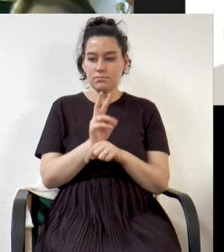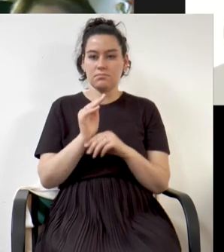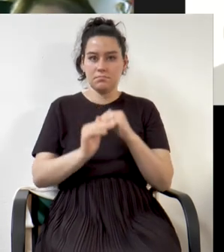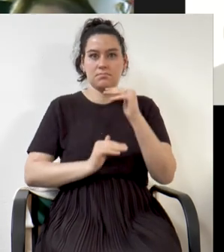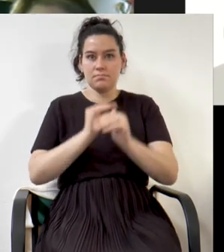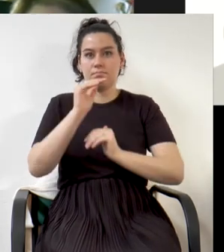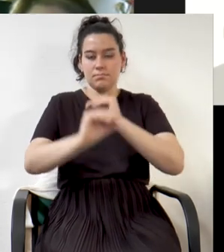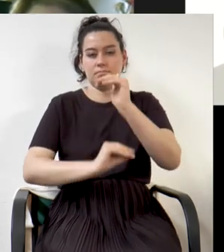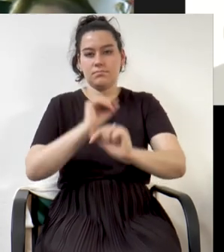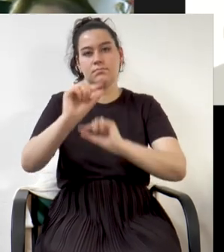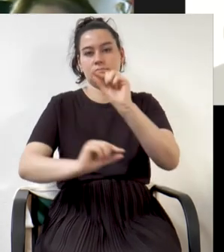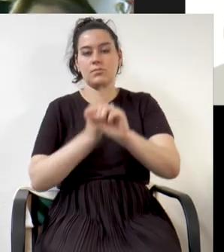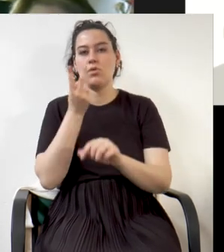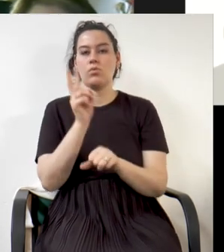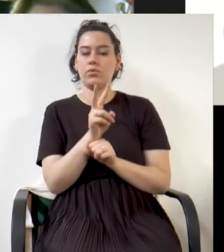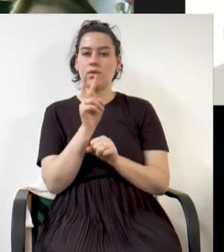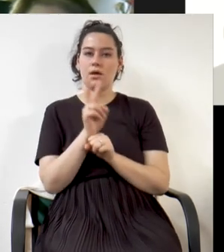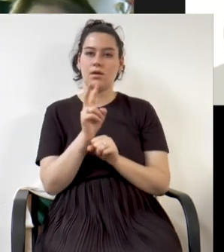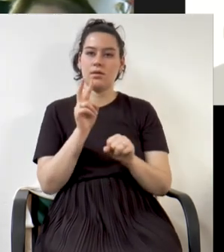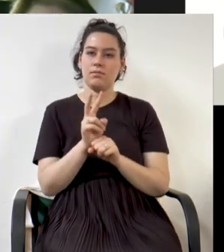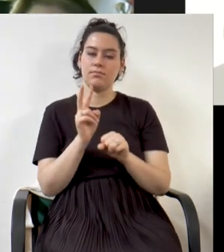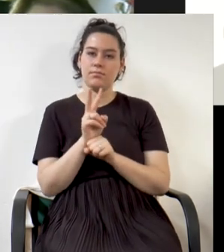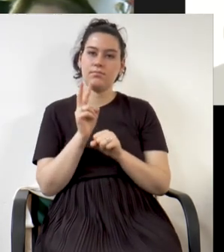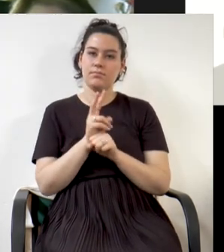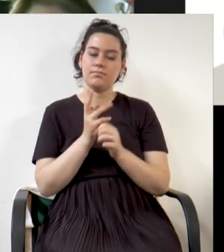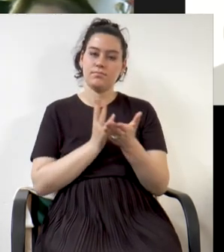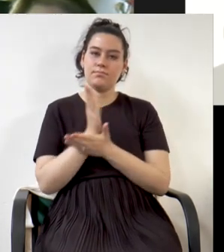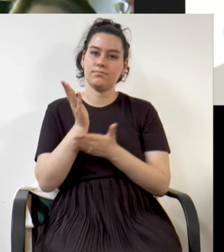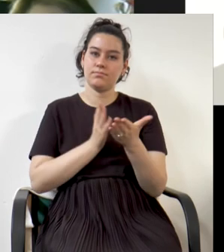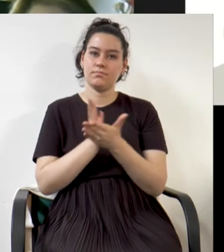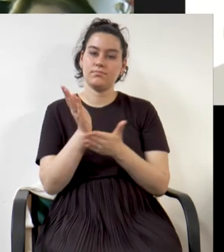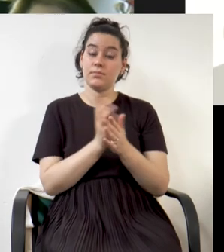creciendo, ¿me entiendes? Cuidarlas y regarlas todos los días. Si no,